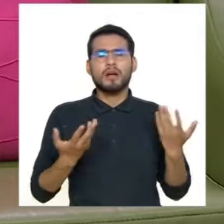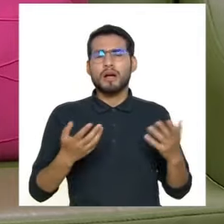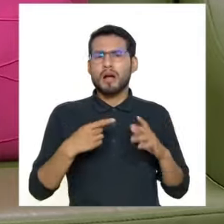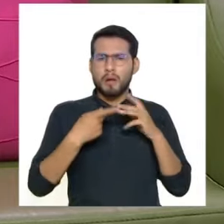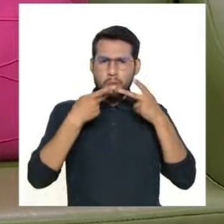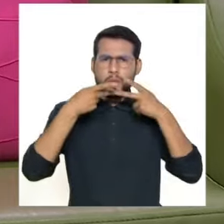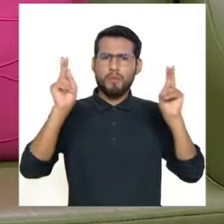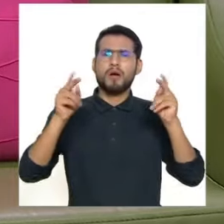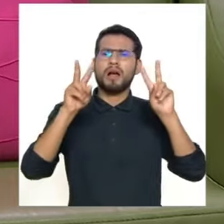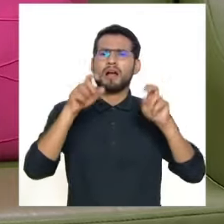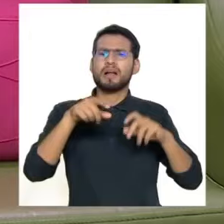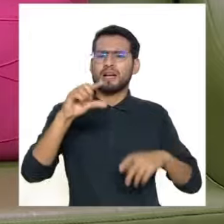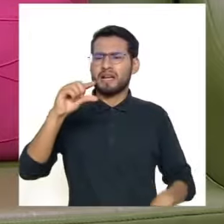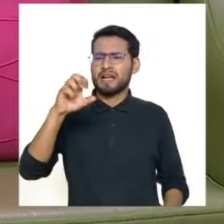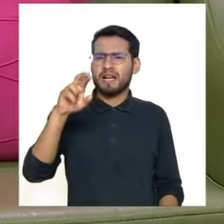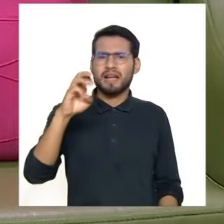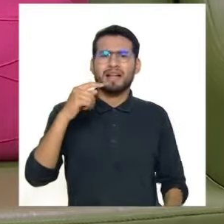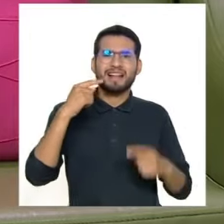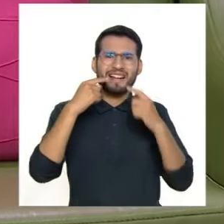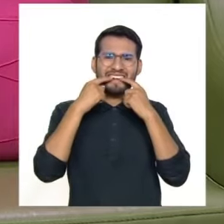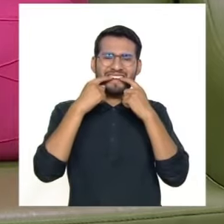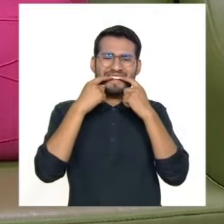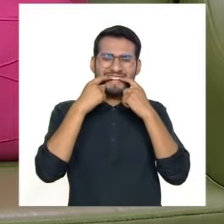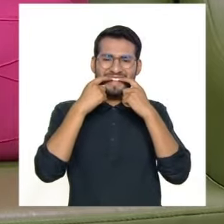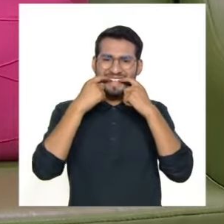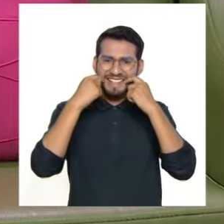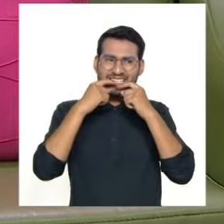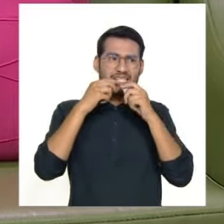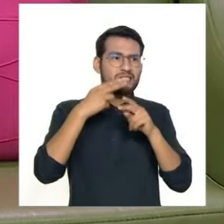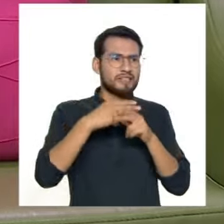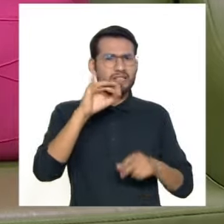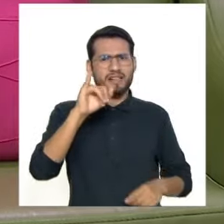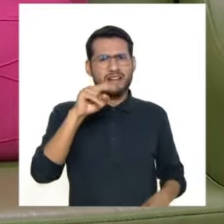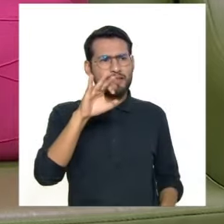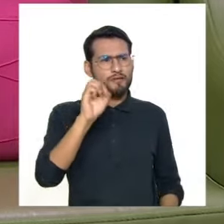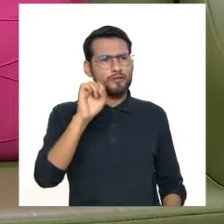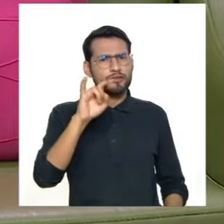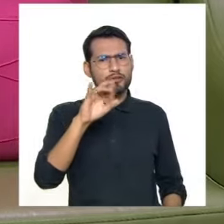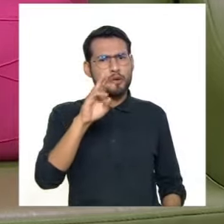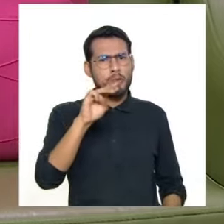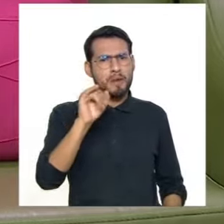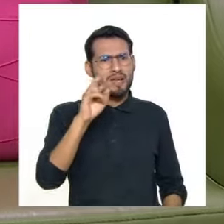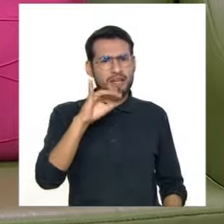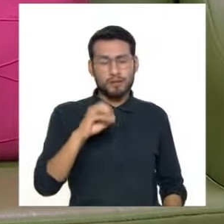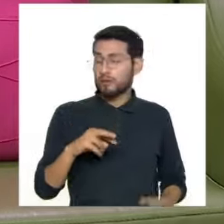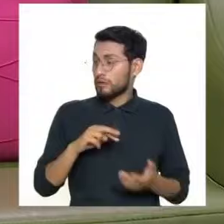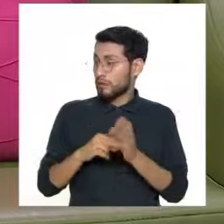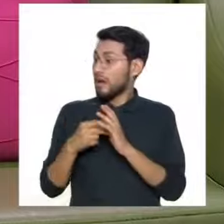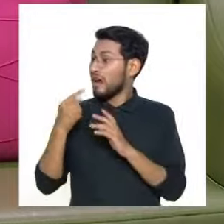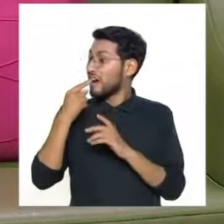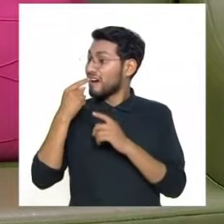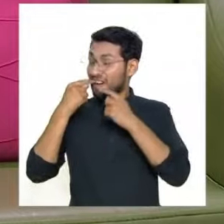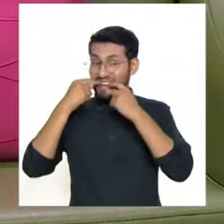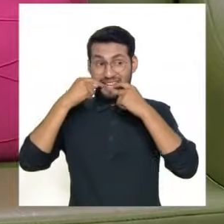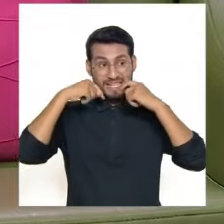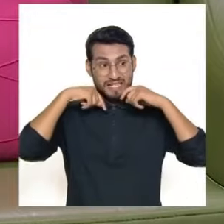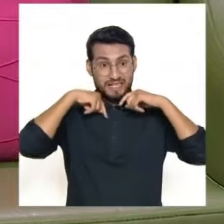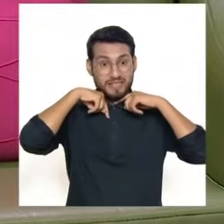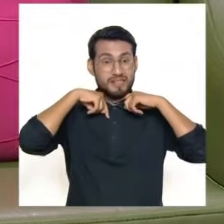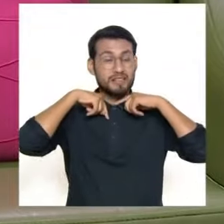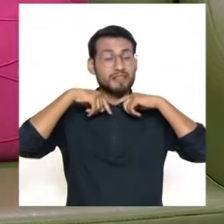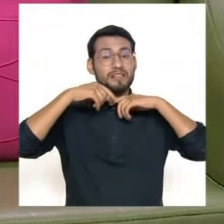relacionan a un germen de las caries dentales un término que se llama el fuso bacterio nucleatum O sea desde la la boca V des la boca